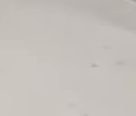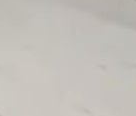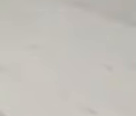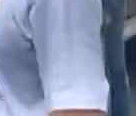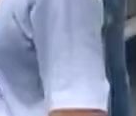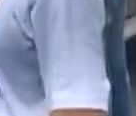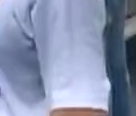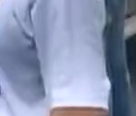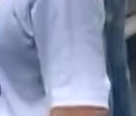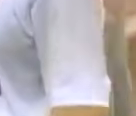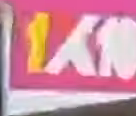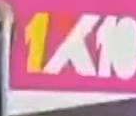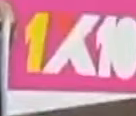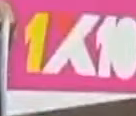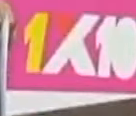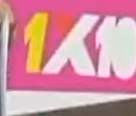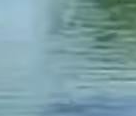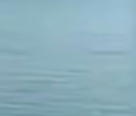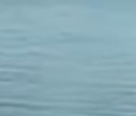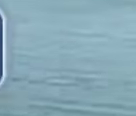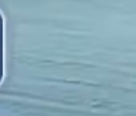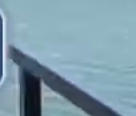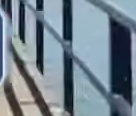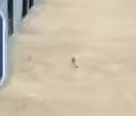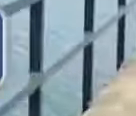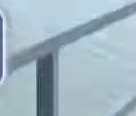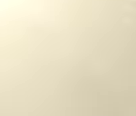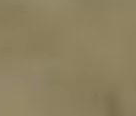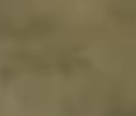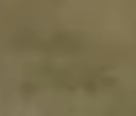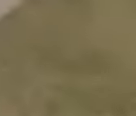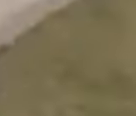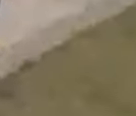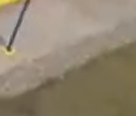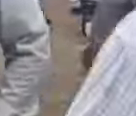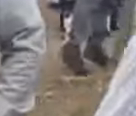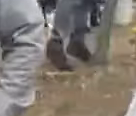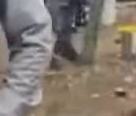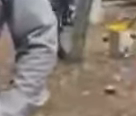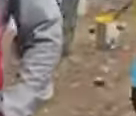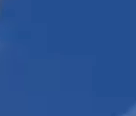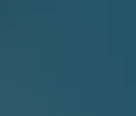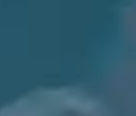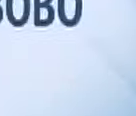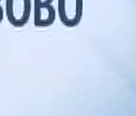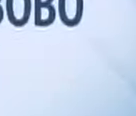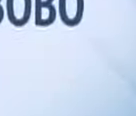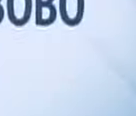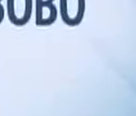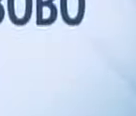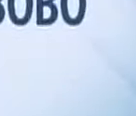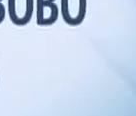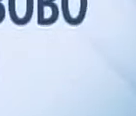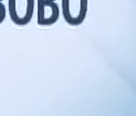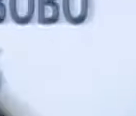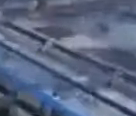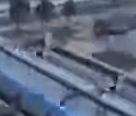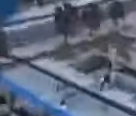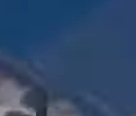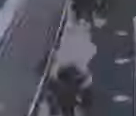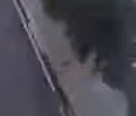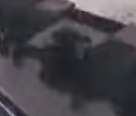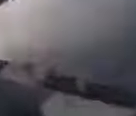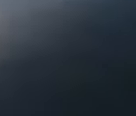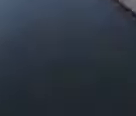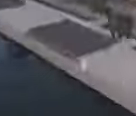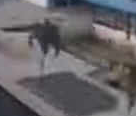Mediante el Sistema 1x10 del Buen Gobierno, Hidrocentro realiza obras para optimizar el servicio en Aragua, Carabobo y